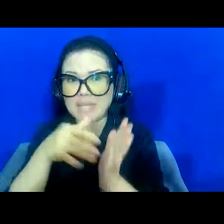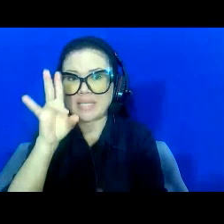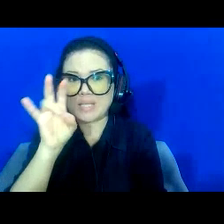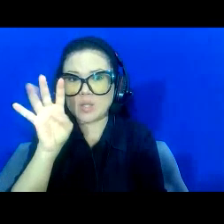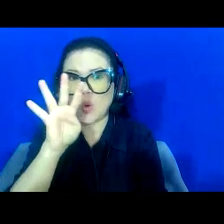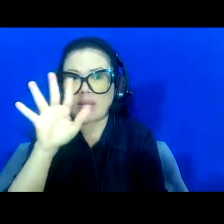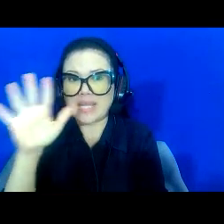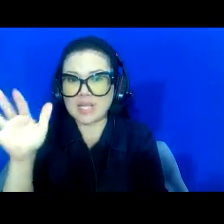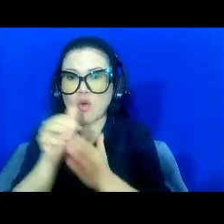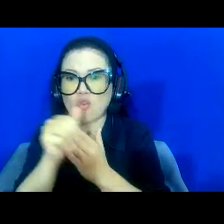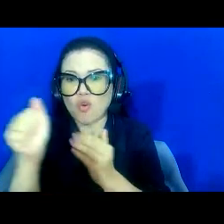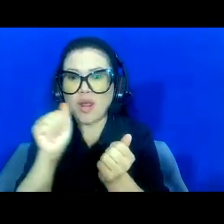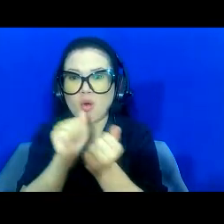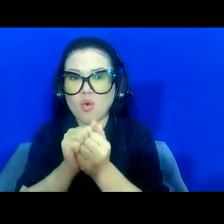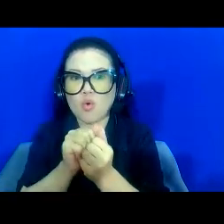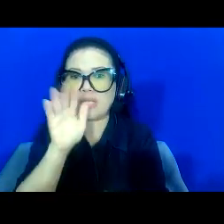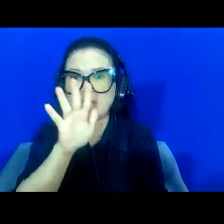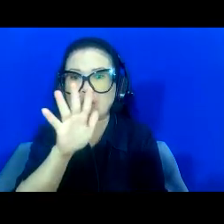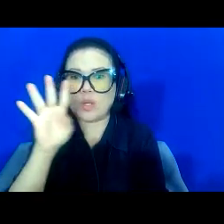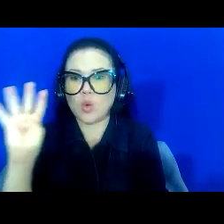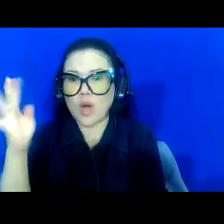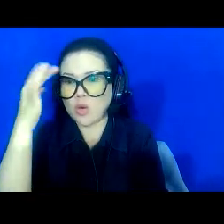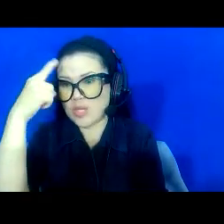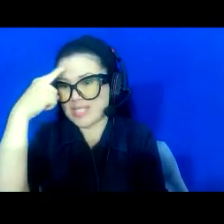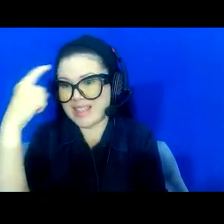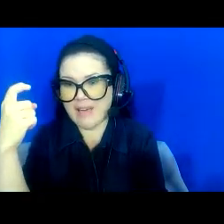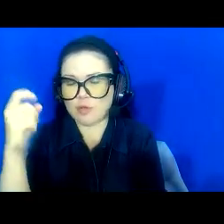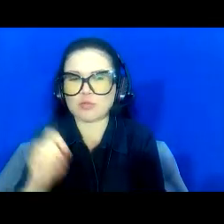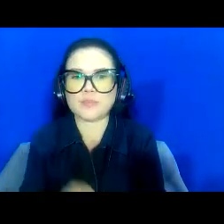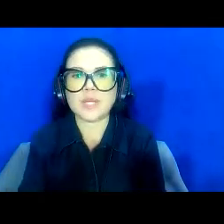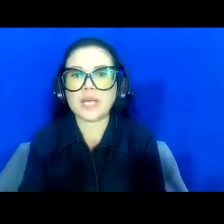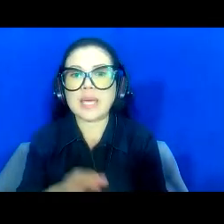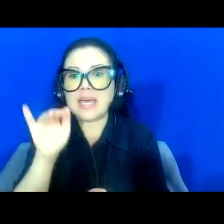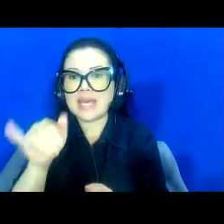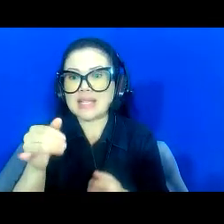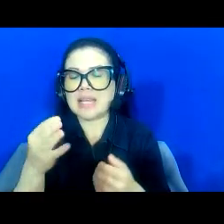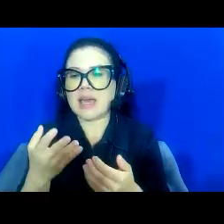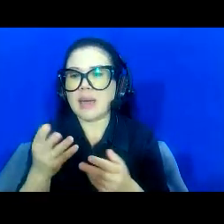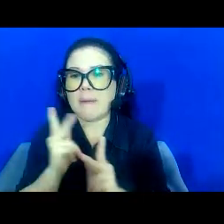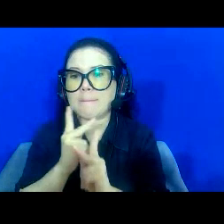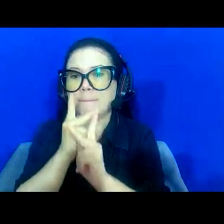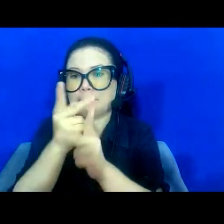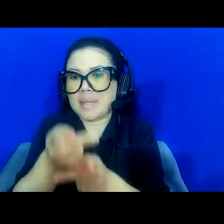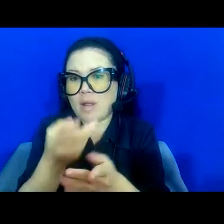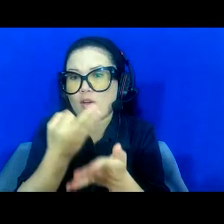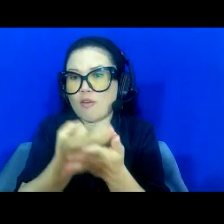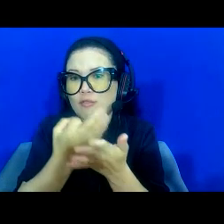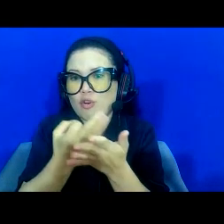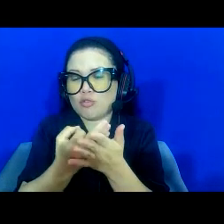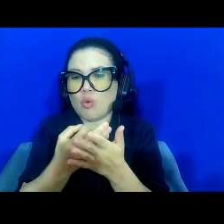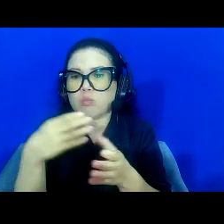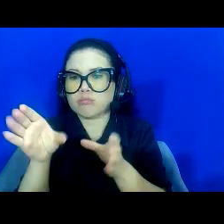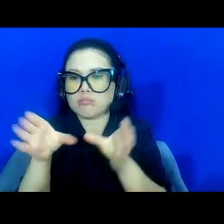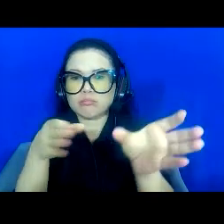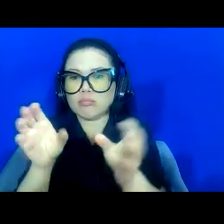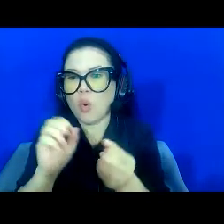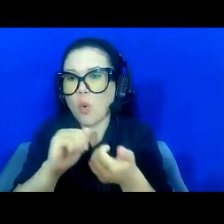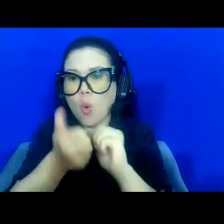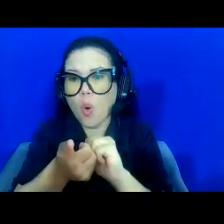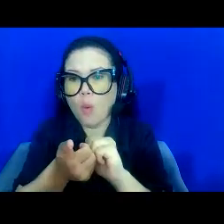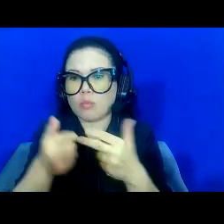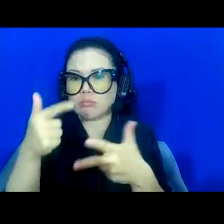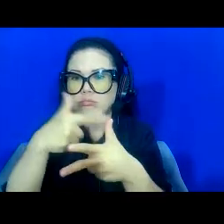$24.836.745 con 54 centavos. Este financiamiento total solicitado se distribuye en 3 componentes,